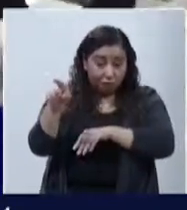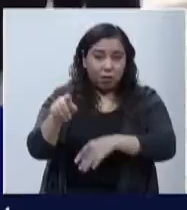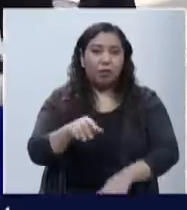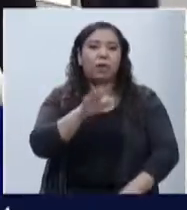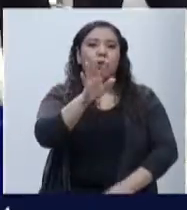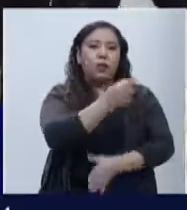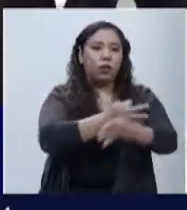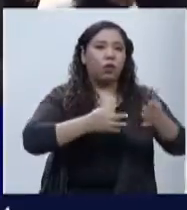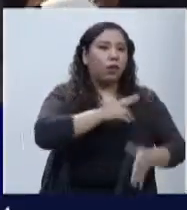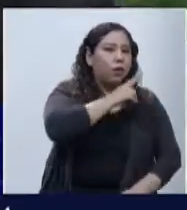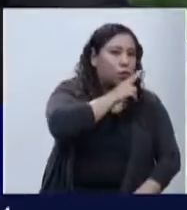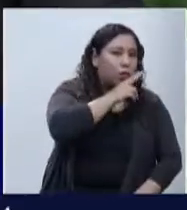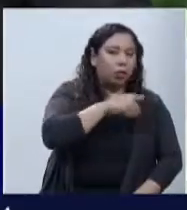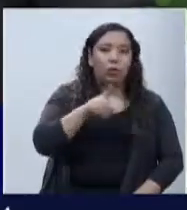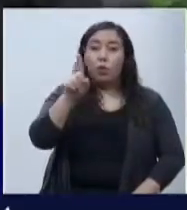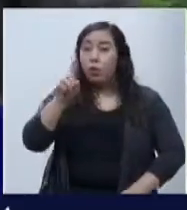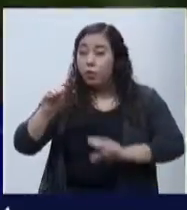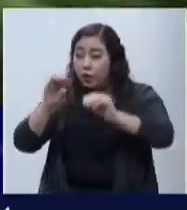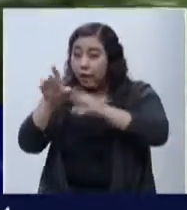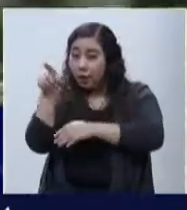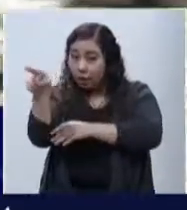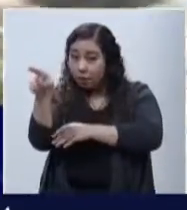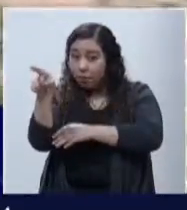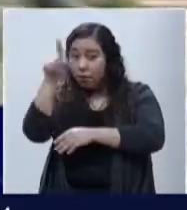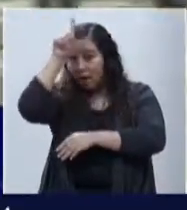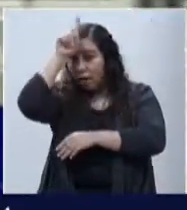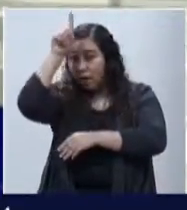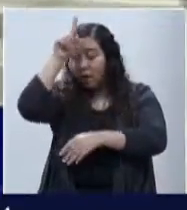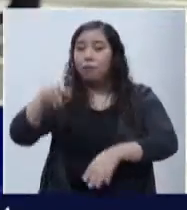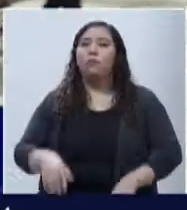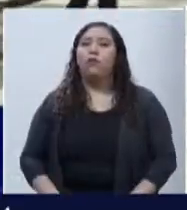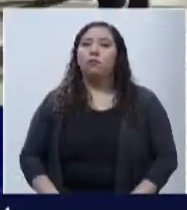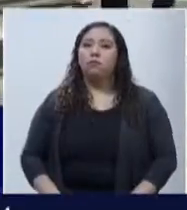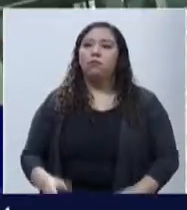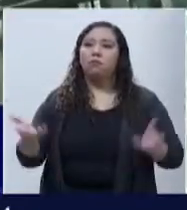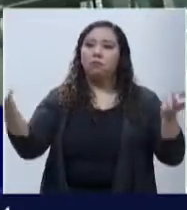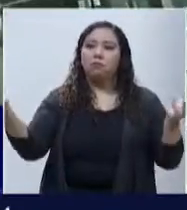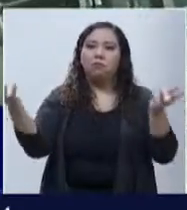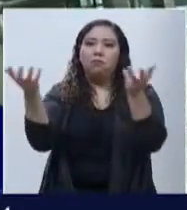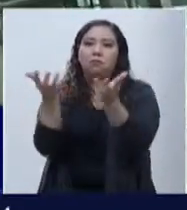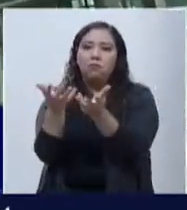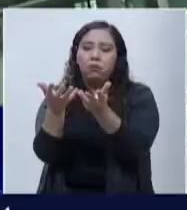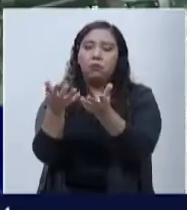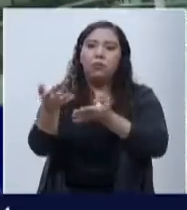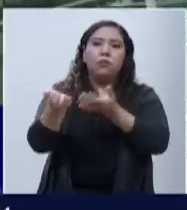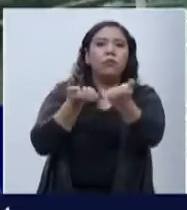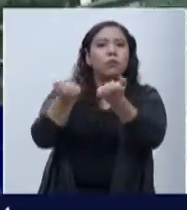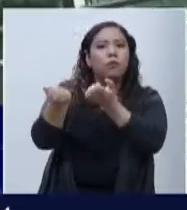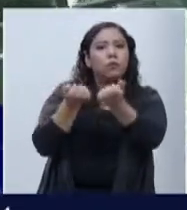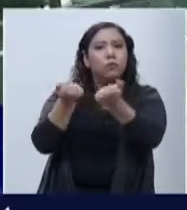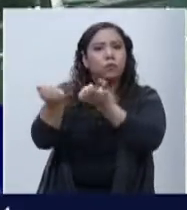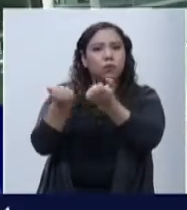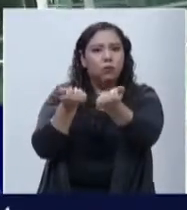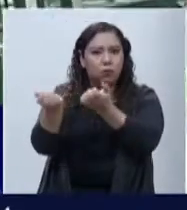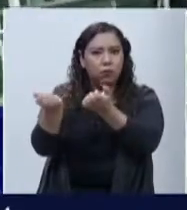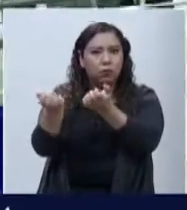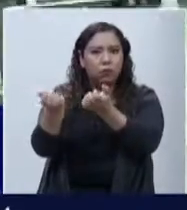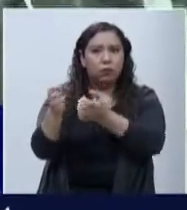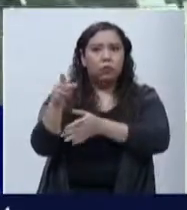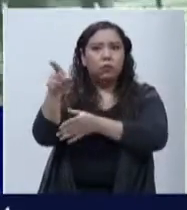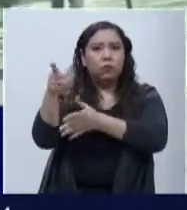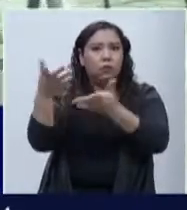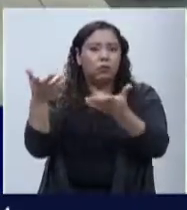en esta ciudad alemana el gobernante ha sostenido un encuentro con empresarios e inversionistas alemanes